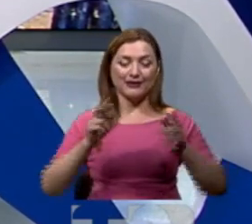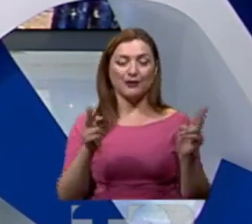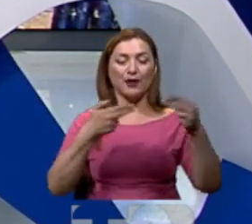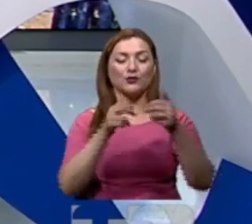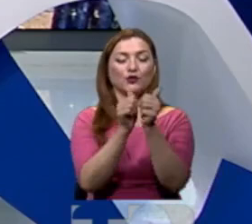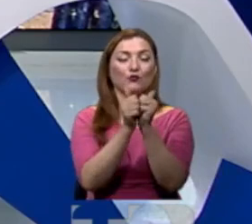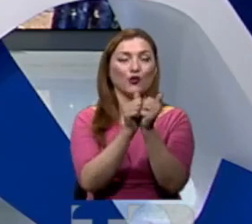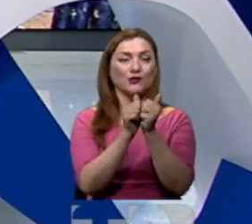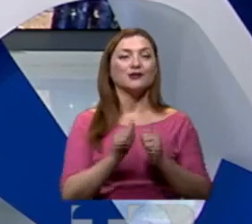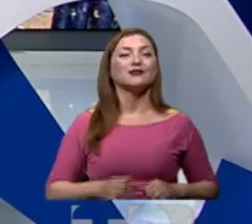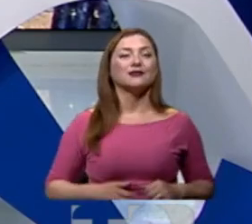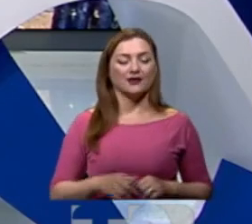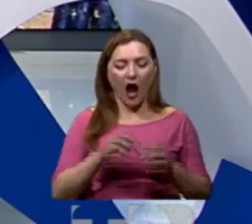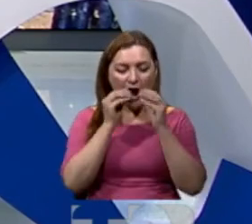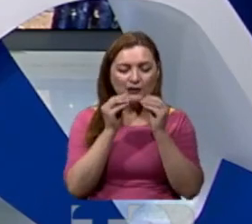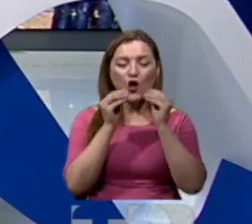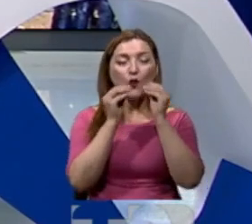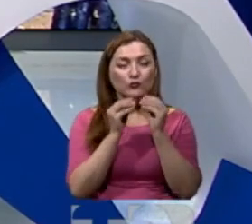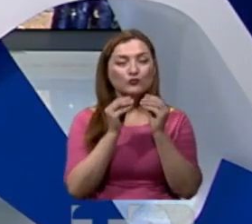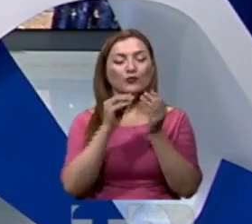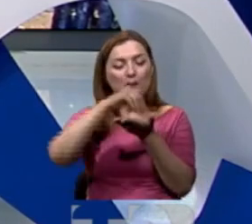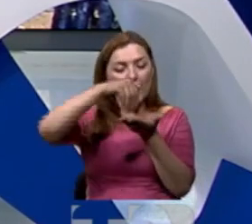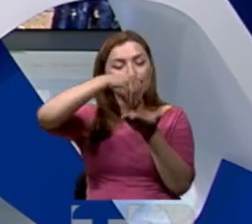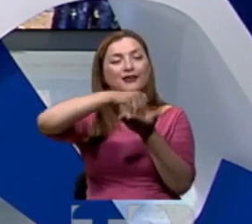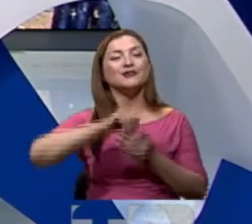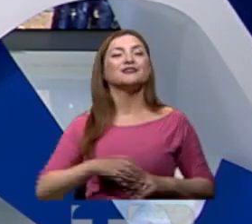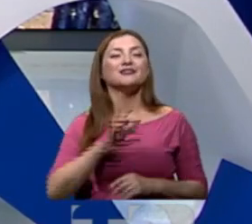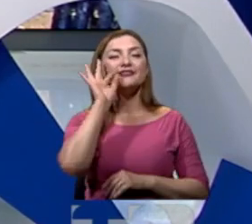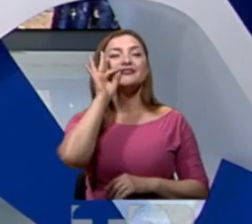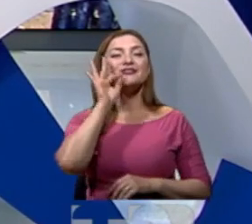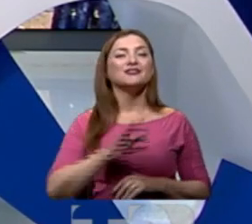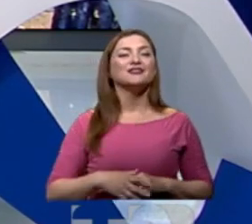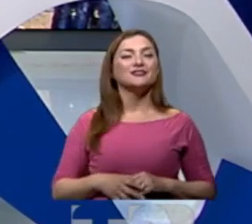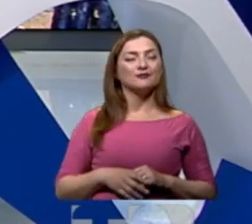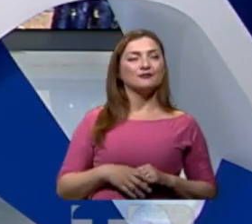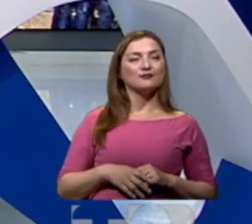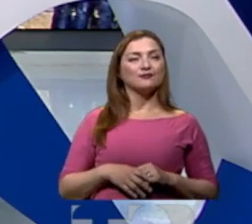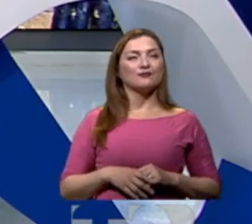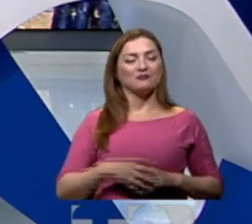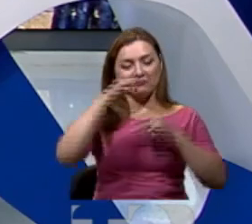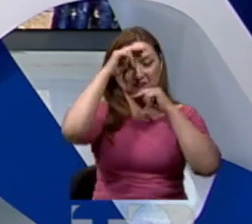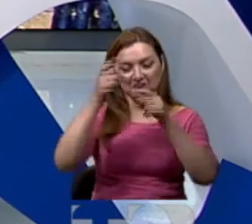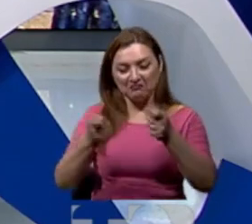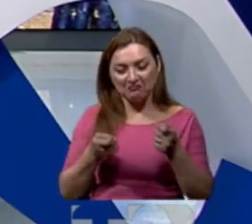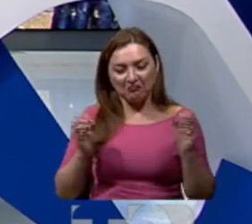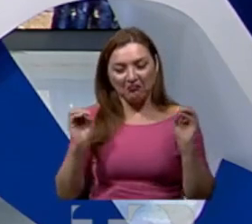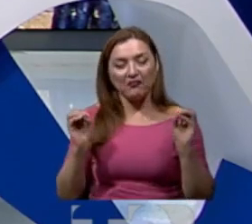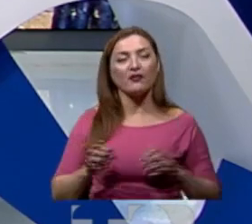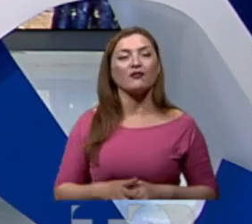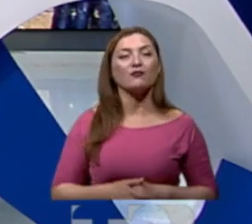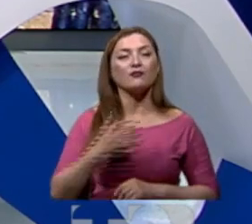de Deportes degustó esas empanaditas de machachi para el mundo. Qué pena, tampoco llegó a noticias, gracias. Oye,